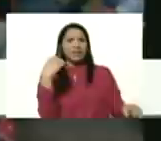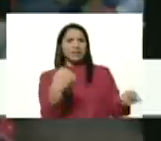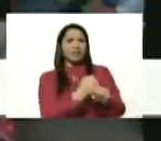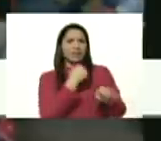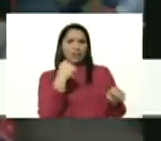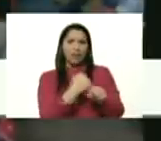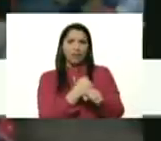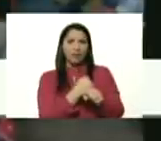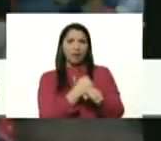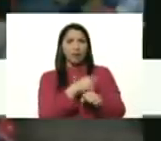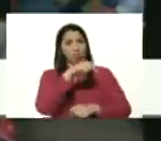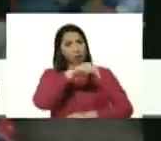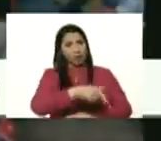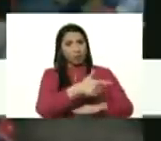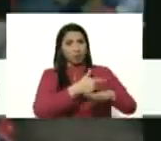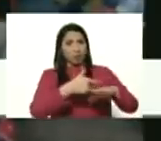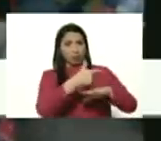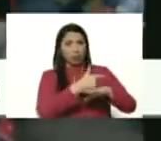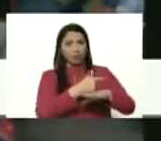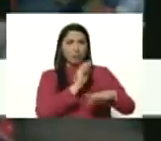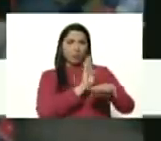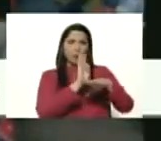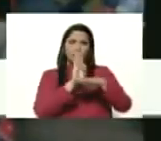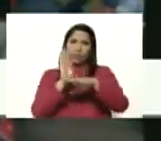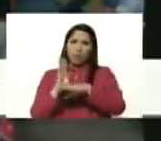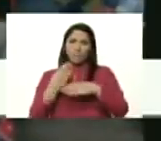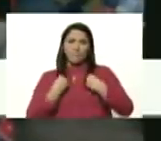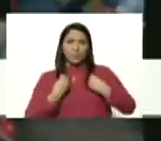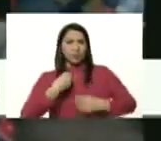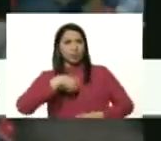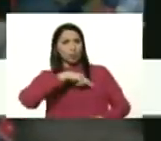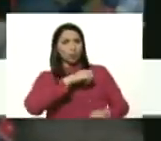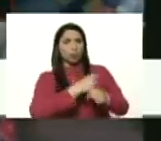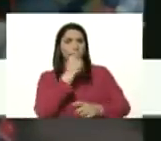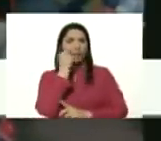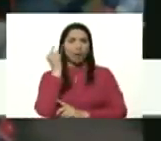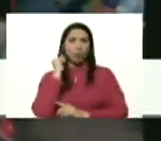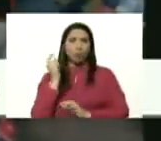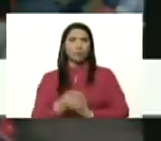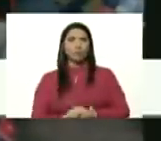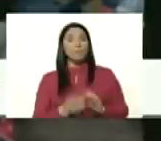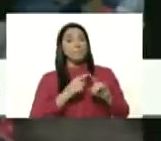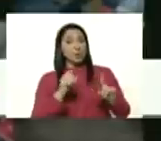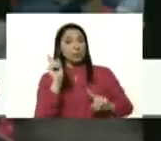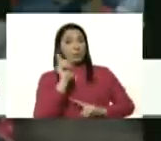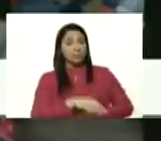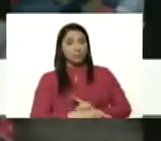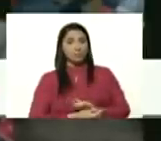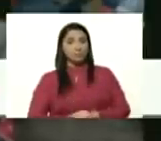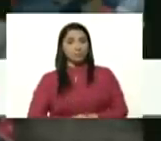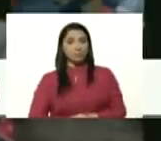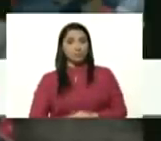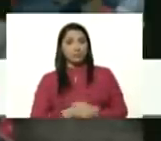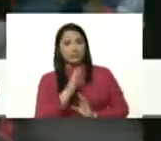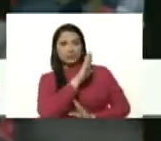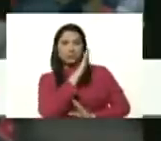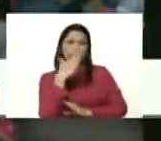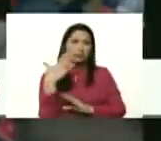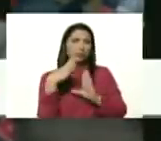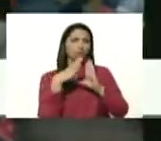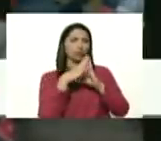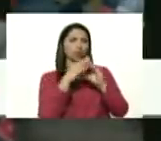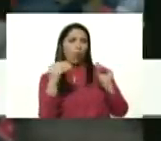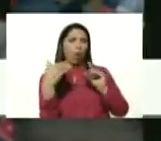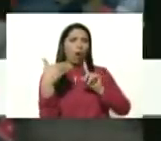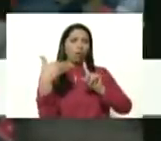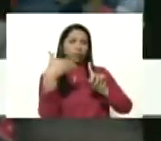días en función de preservar la vida de nuestros trabajadores. Pero también, en medio de todo este asedio,